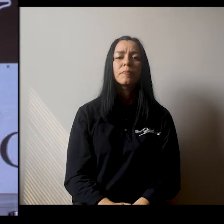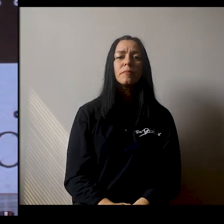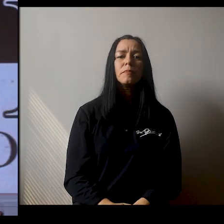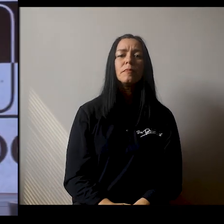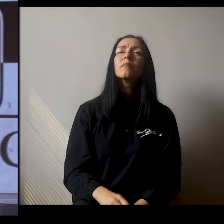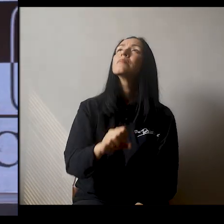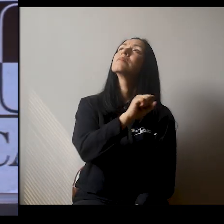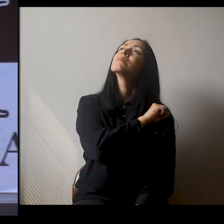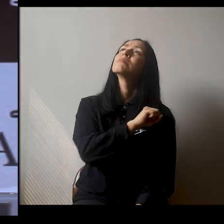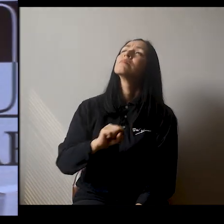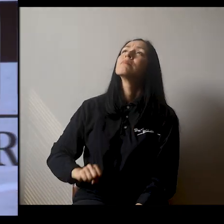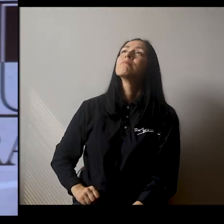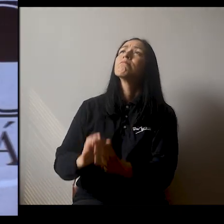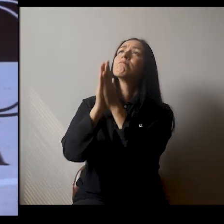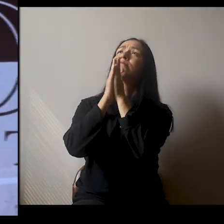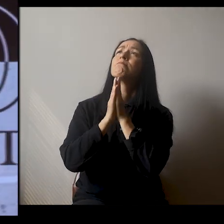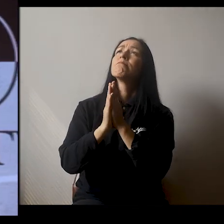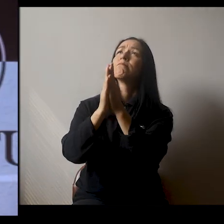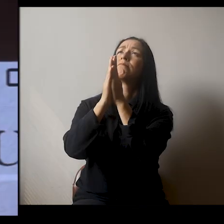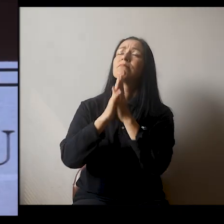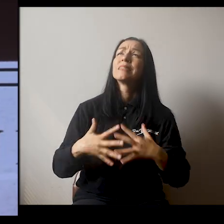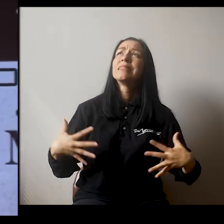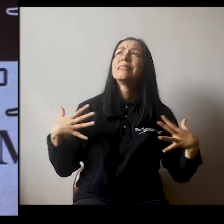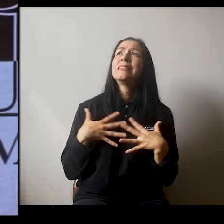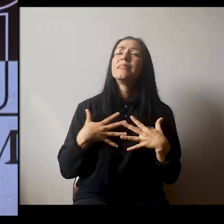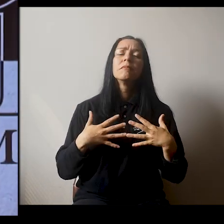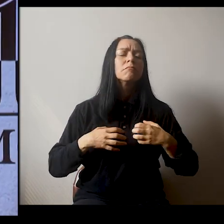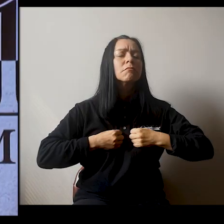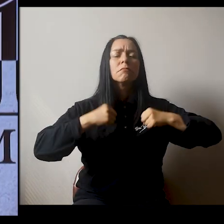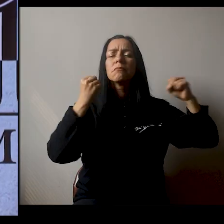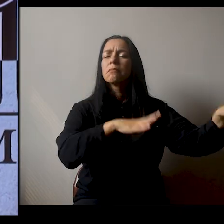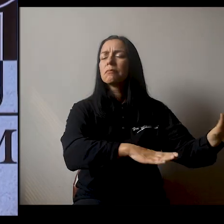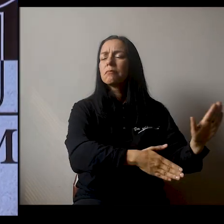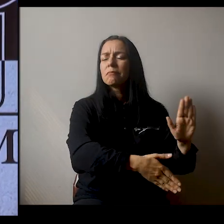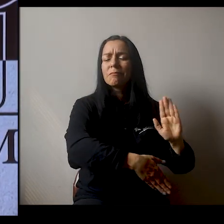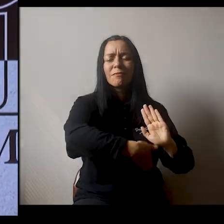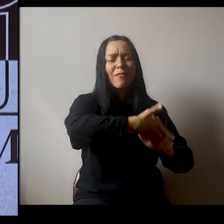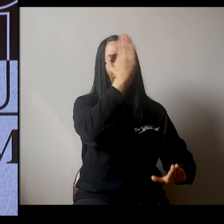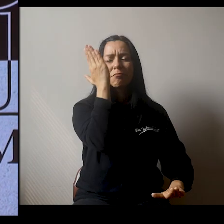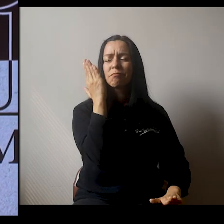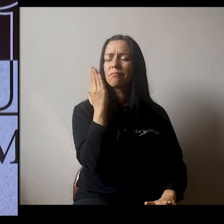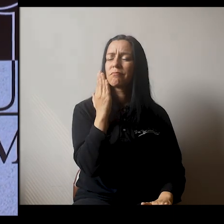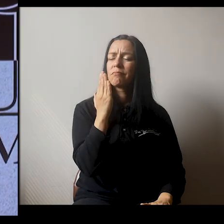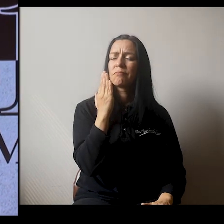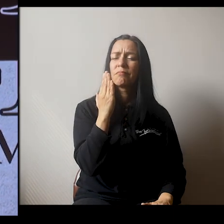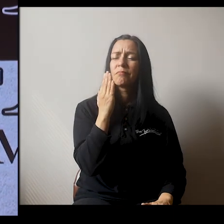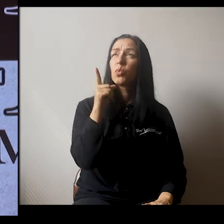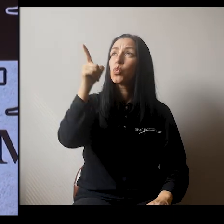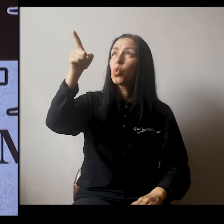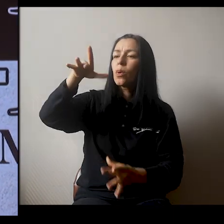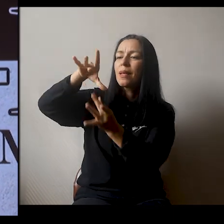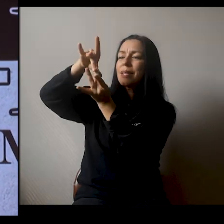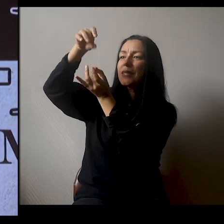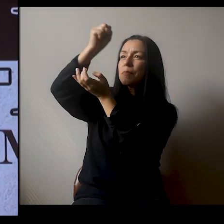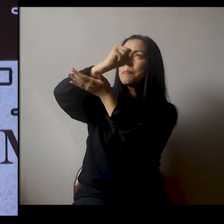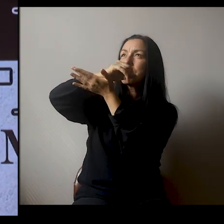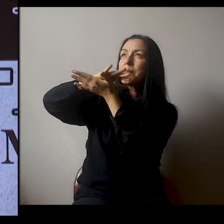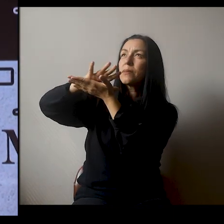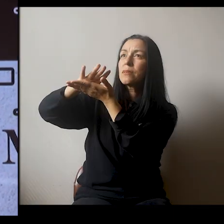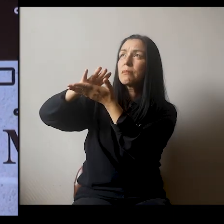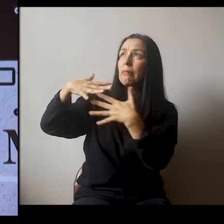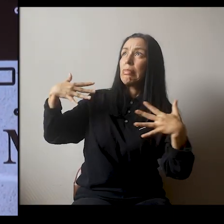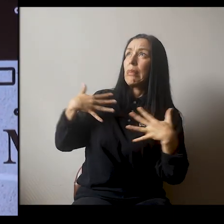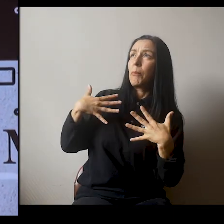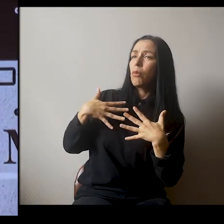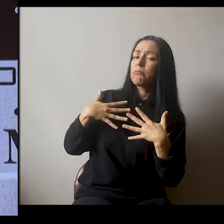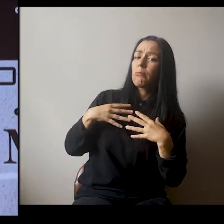pie. Y Señor, mi oración es que todo temor se vaya ahora mismo, porque tú no nos has